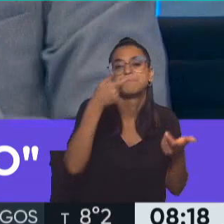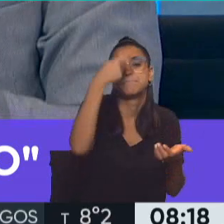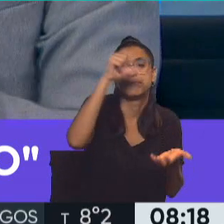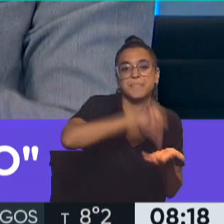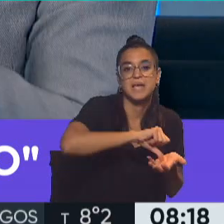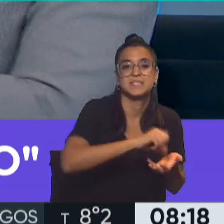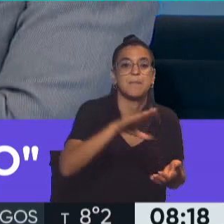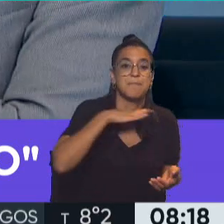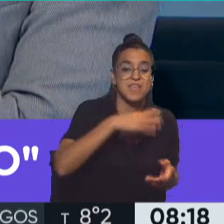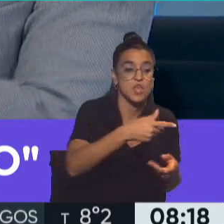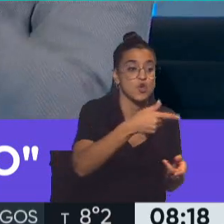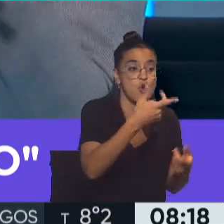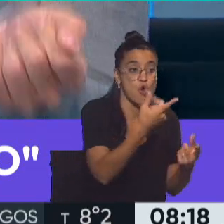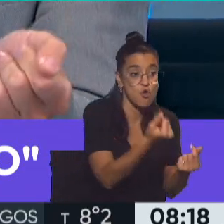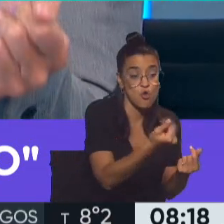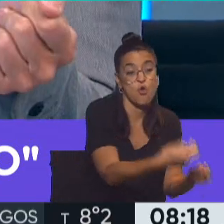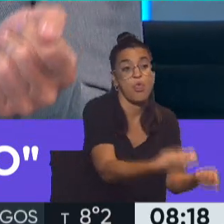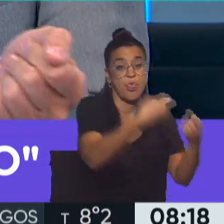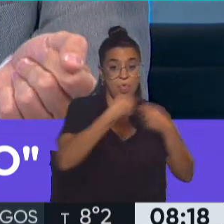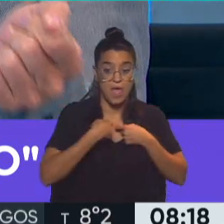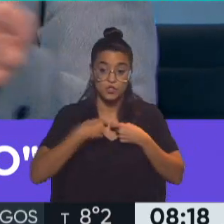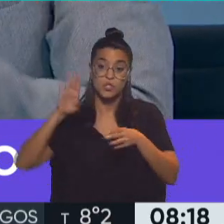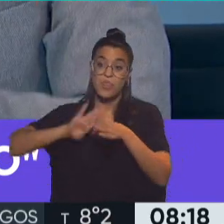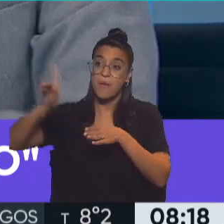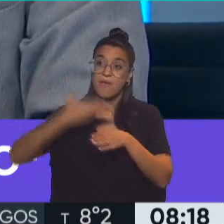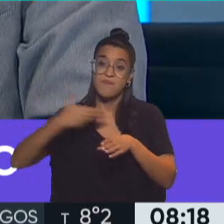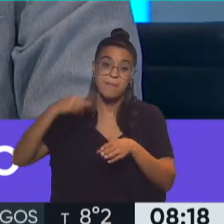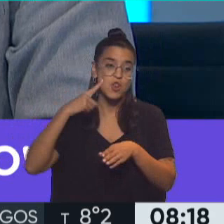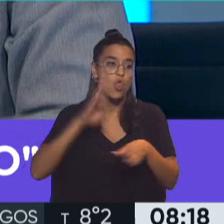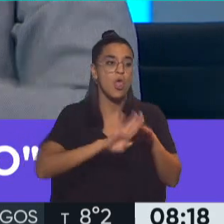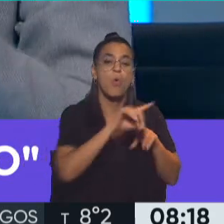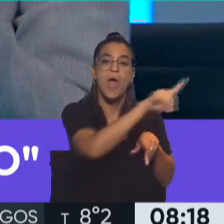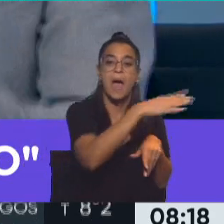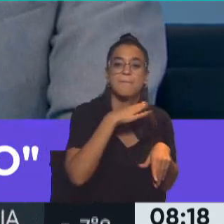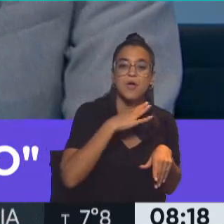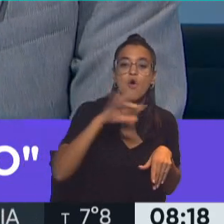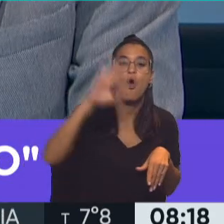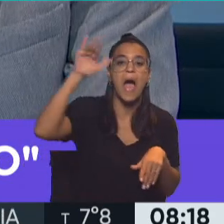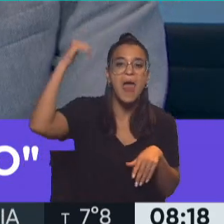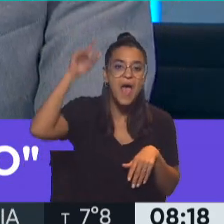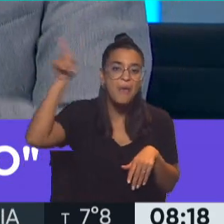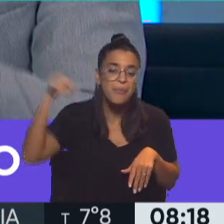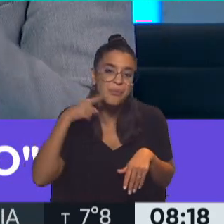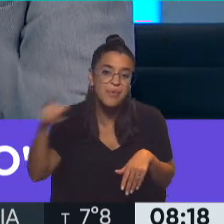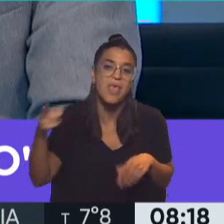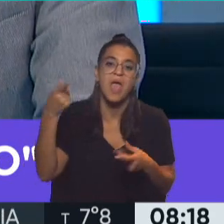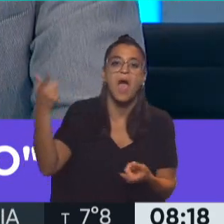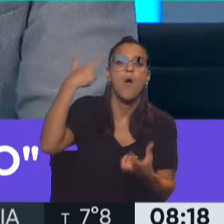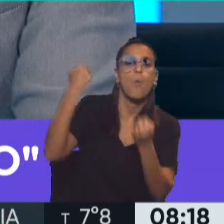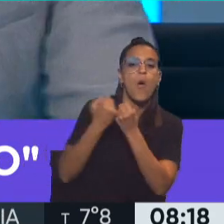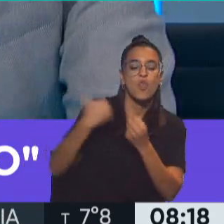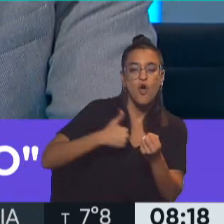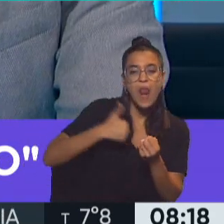usar, que nos lo dé a nosotros, y entonces en lugar de deberle al fondo le debemos a México, o si Arabia Saudita le hace un swap con la Argentina y